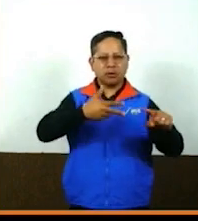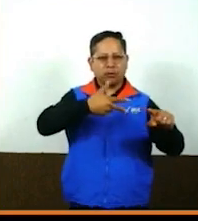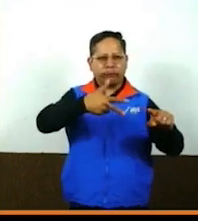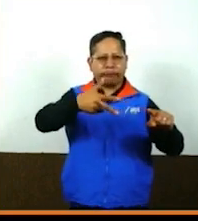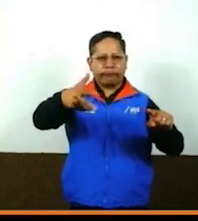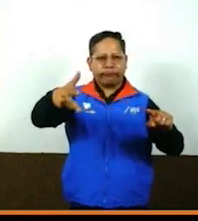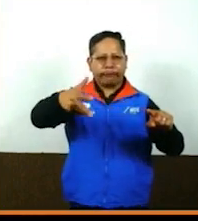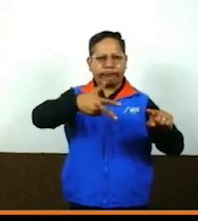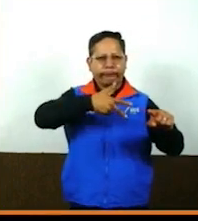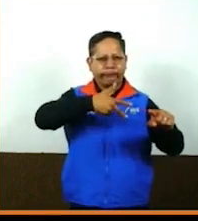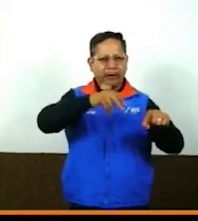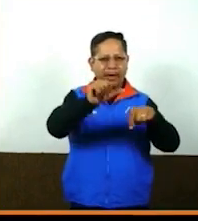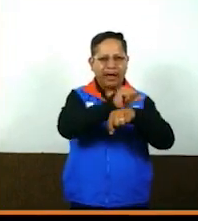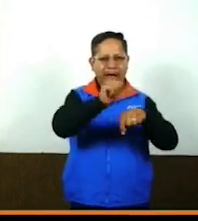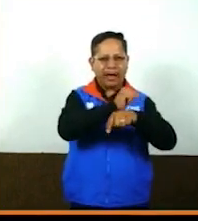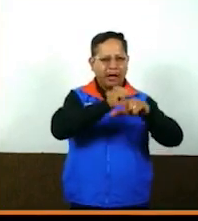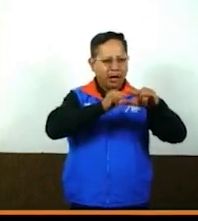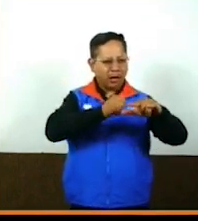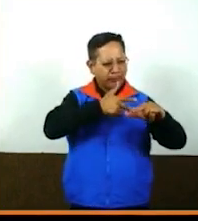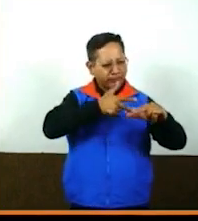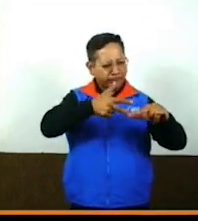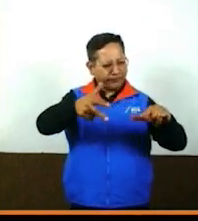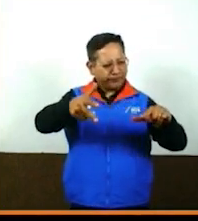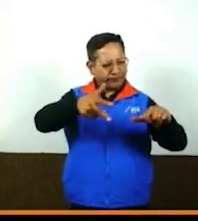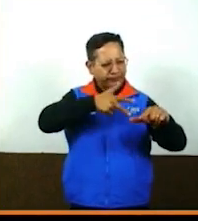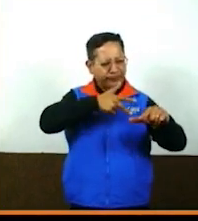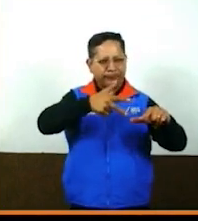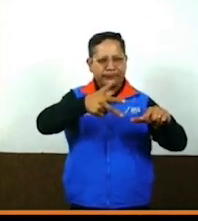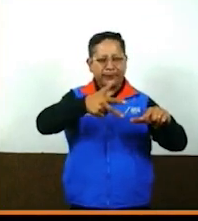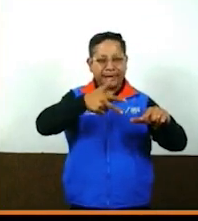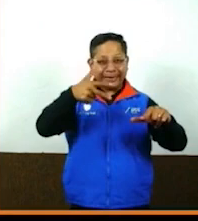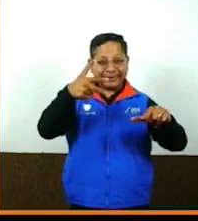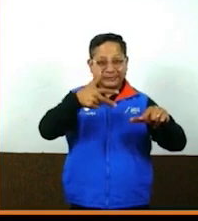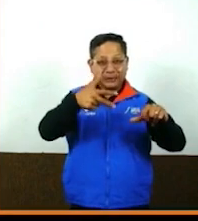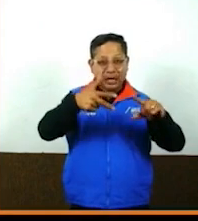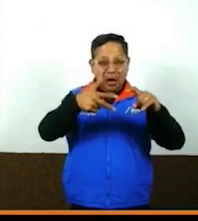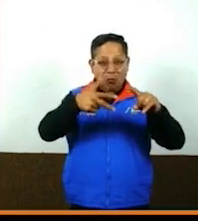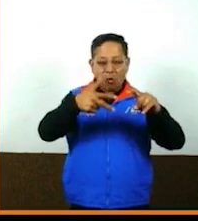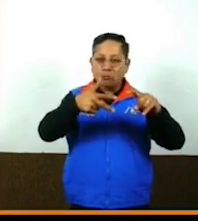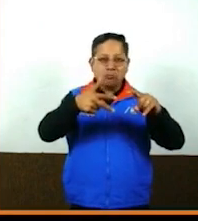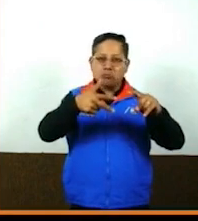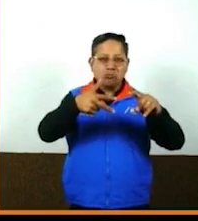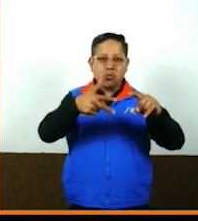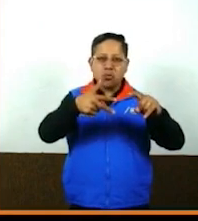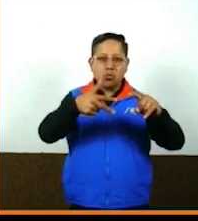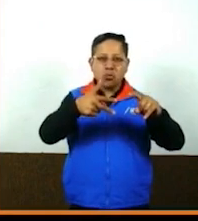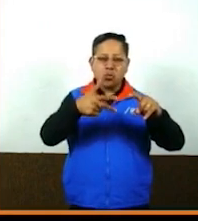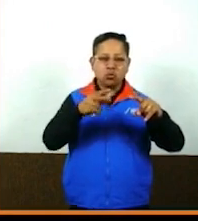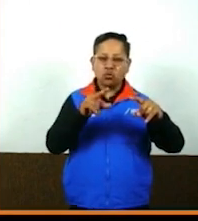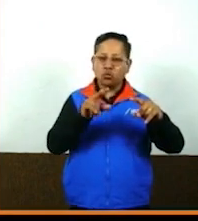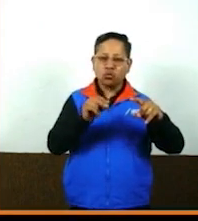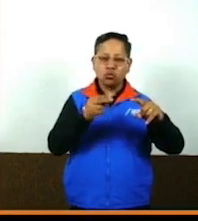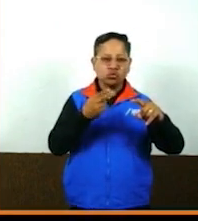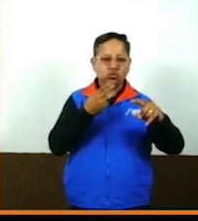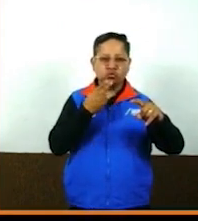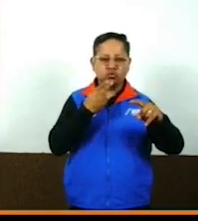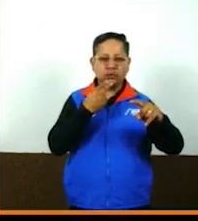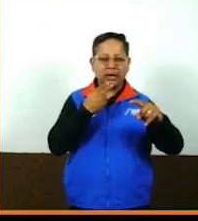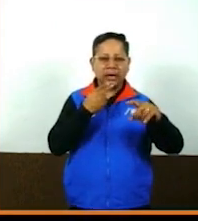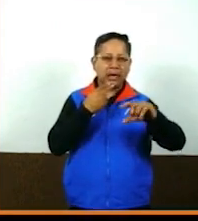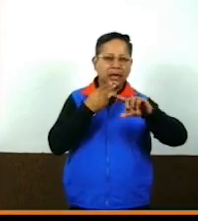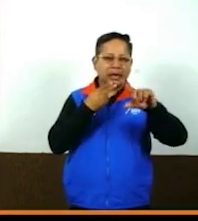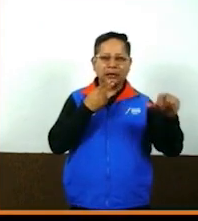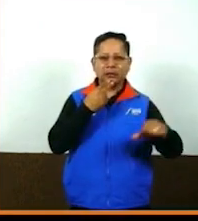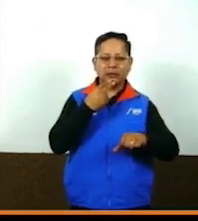en la fabricación de un auto. Esta que nos permite, pues bueno, en lugar de agua sustituimos por piedra caliza,